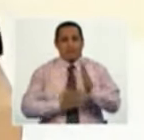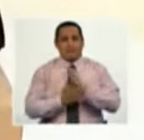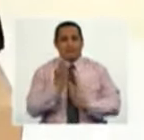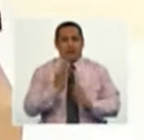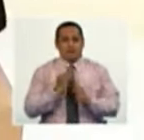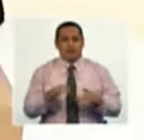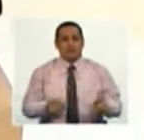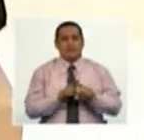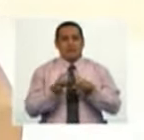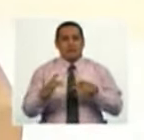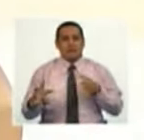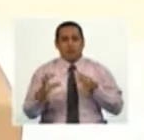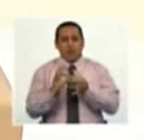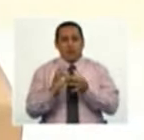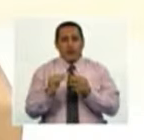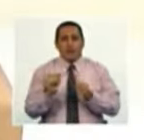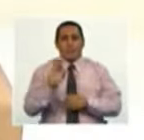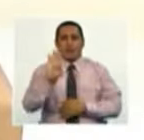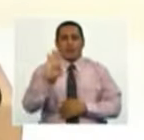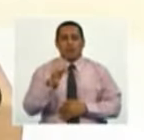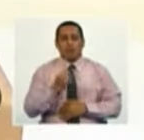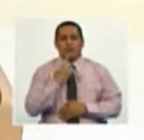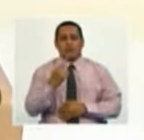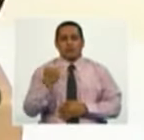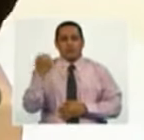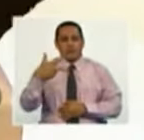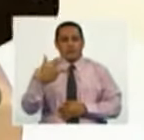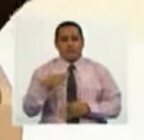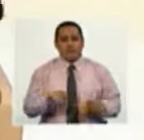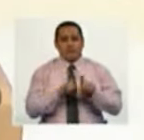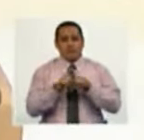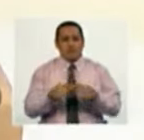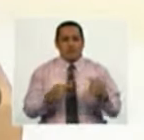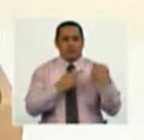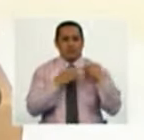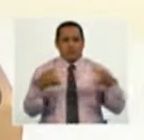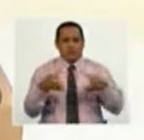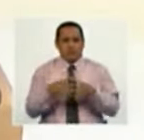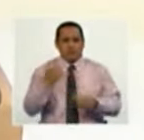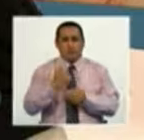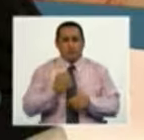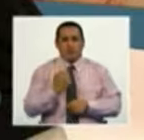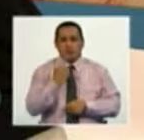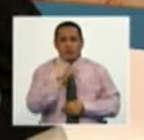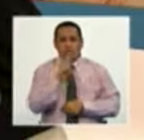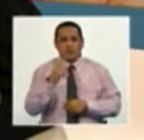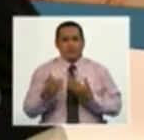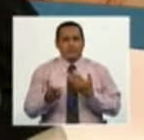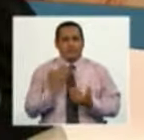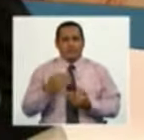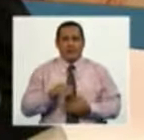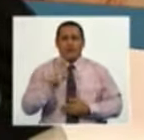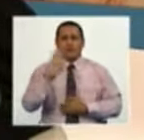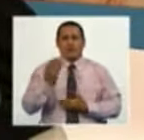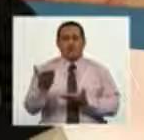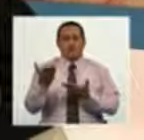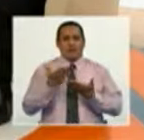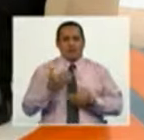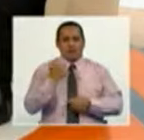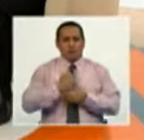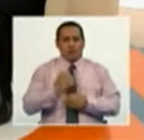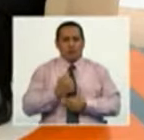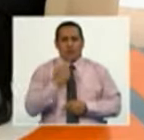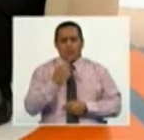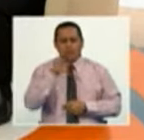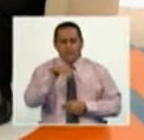maneras, que el documento y también hay que involucrar al banco. Que es un tercero, ¿no? Ajeno a la relación laboral. Que no es fácil para la empresa poder llamar como a un